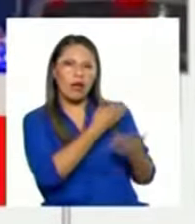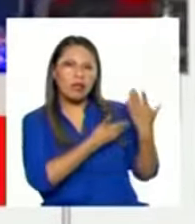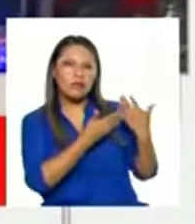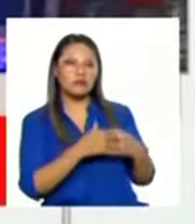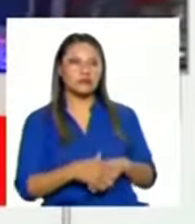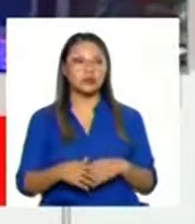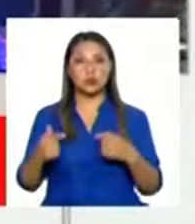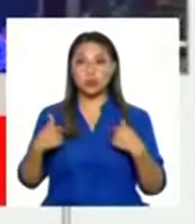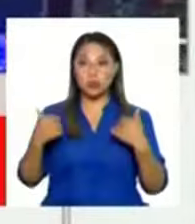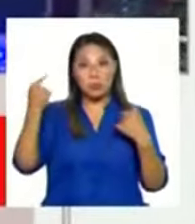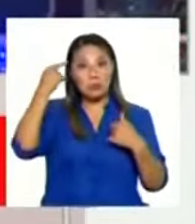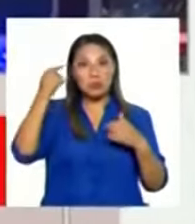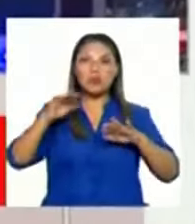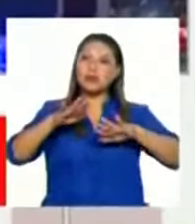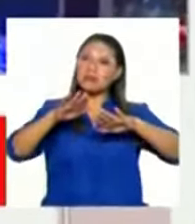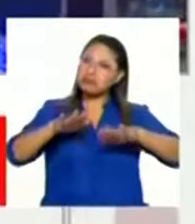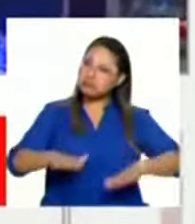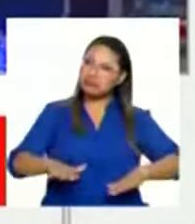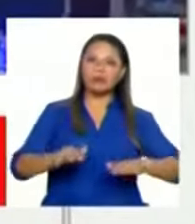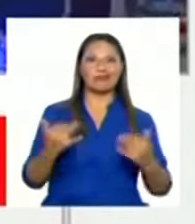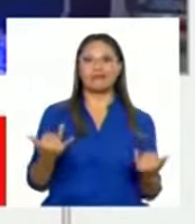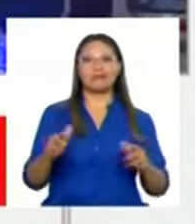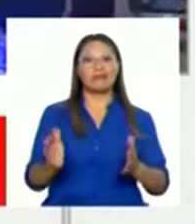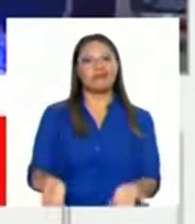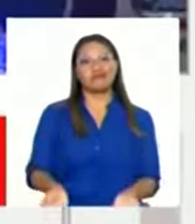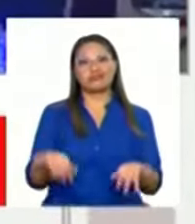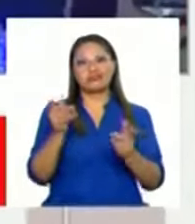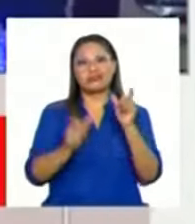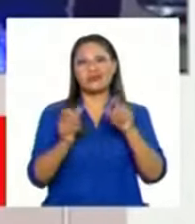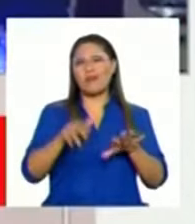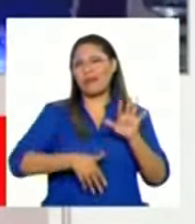un poquito más tranquilo, que no iba a haber mucha gente, pero creo que estaba